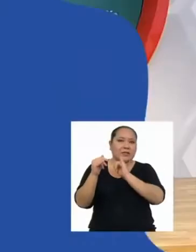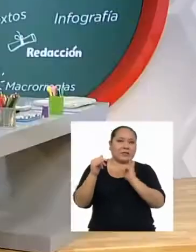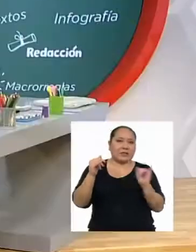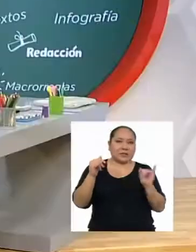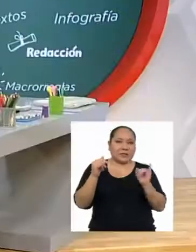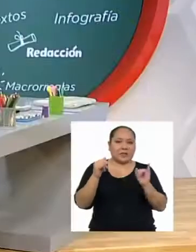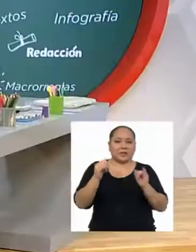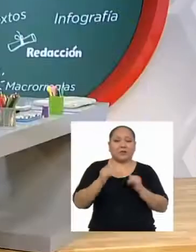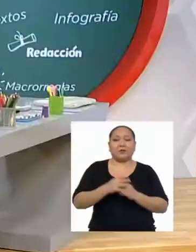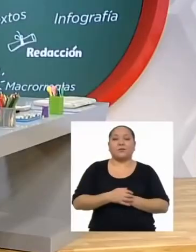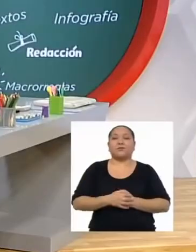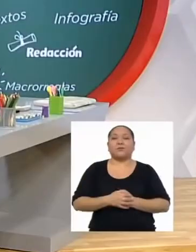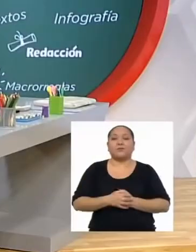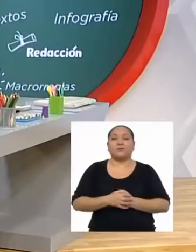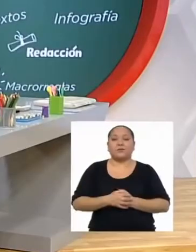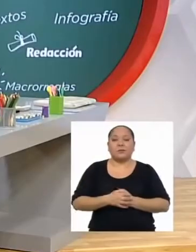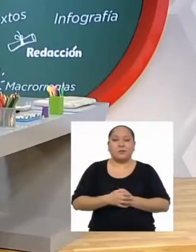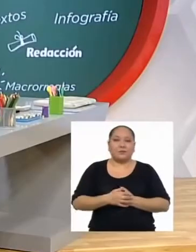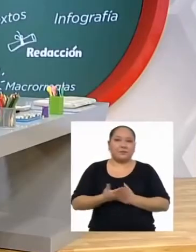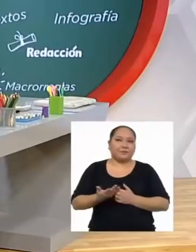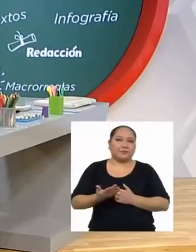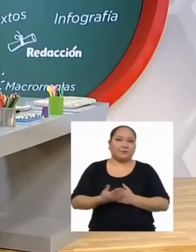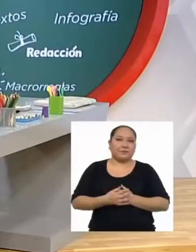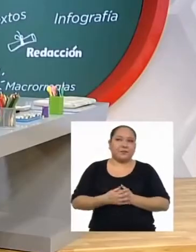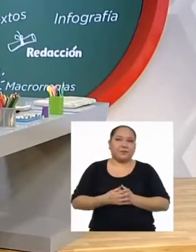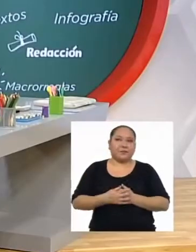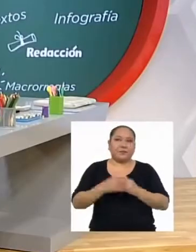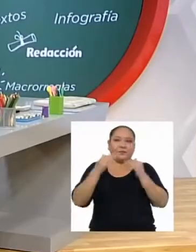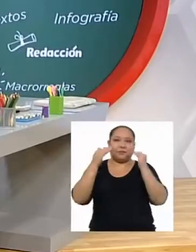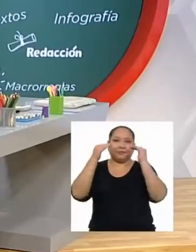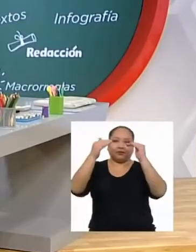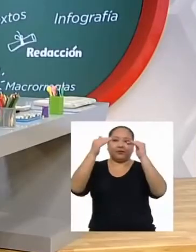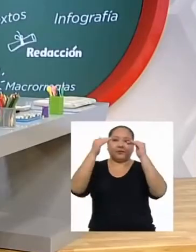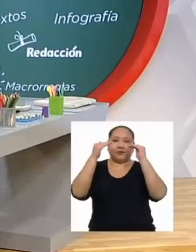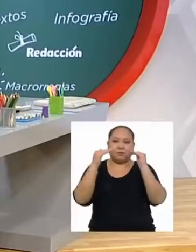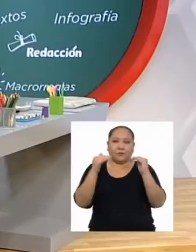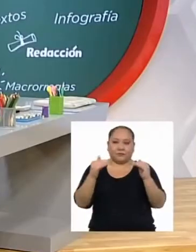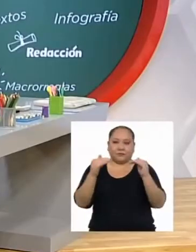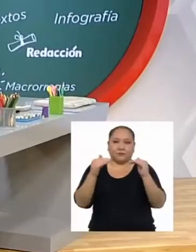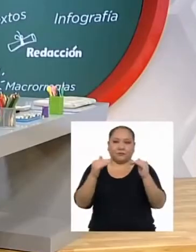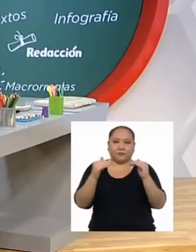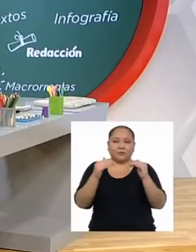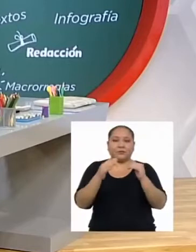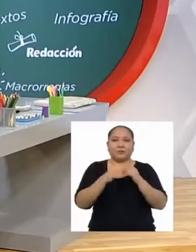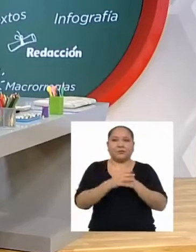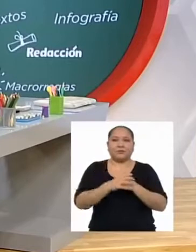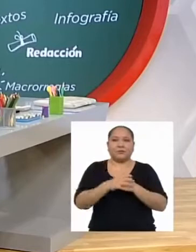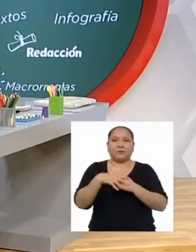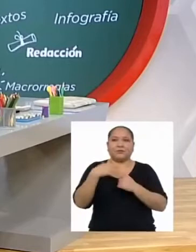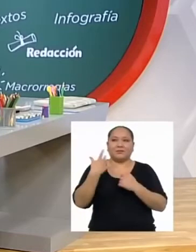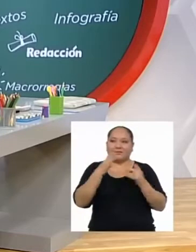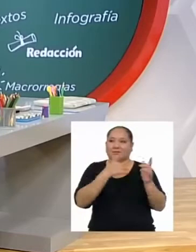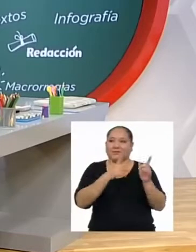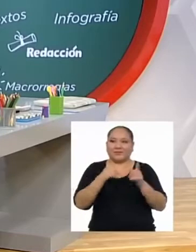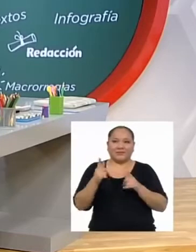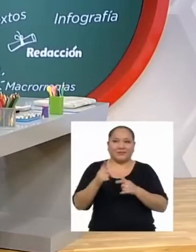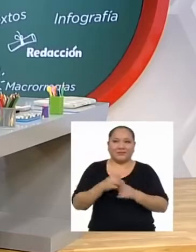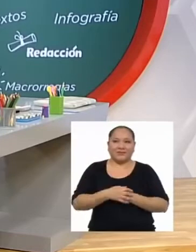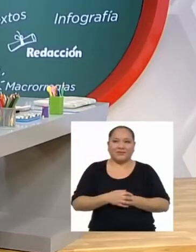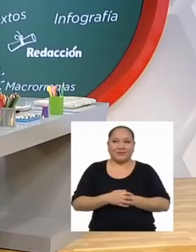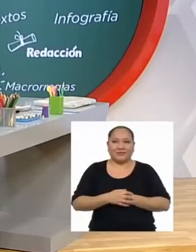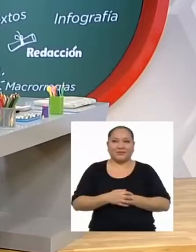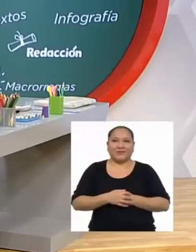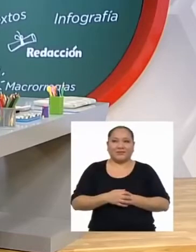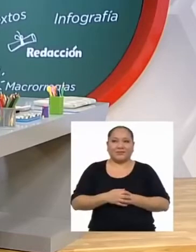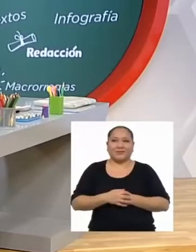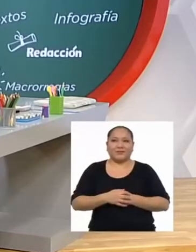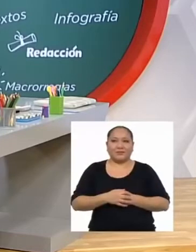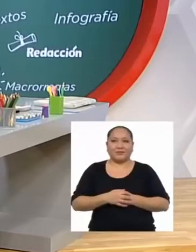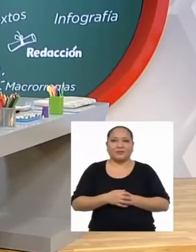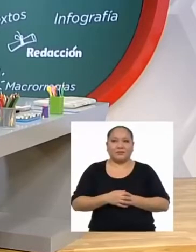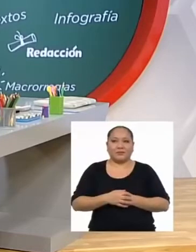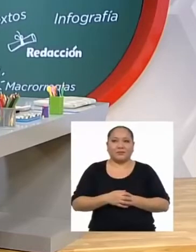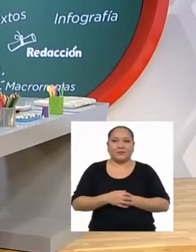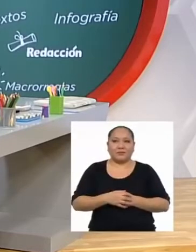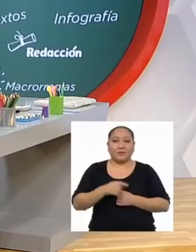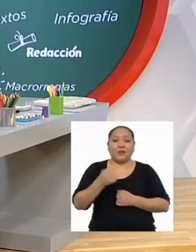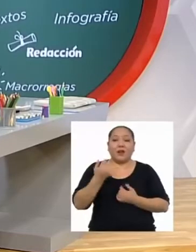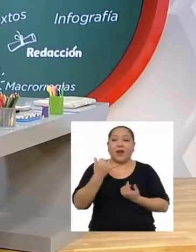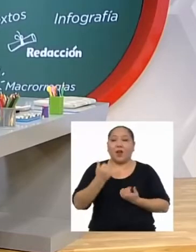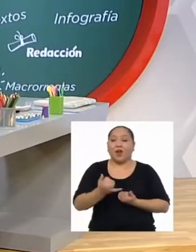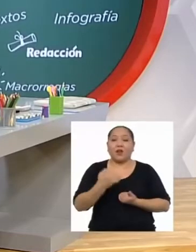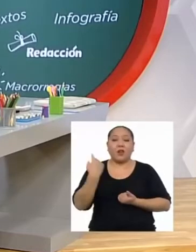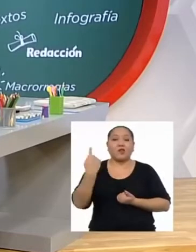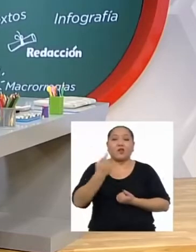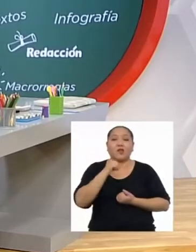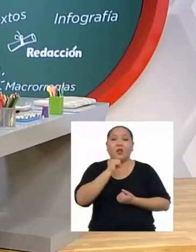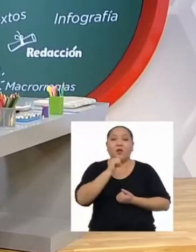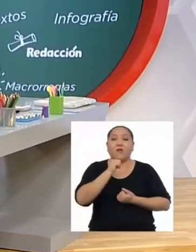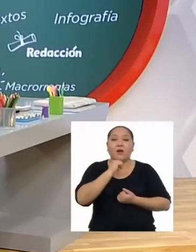izquierdo. Entonces le ponemos un espacio y ya está, lo tengo. Ahora solo me falta la